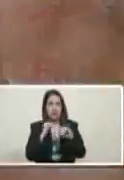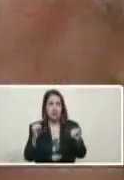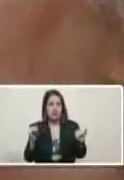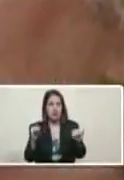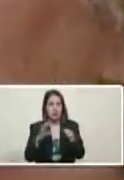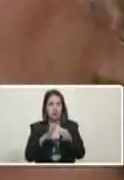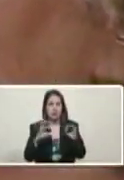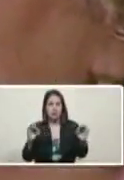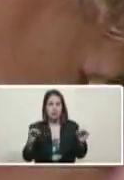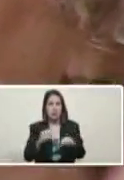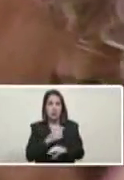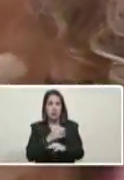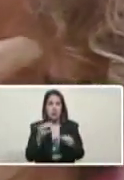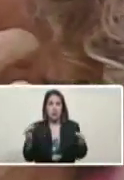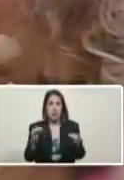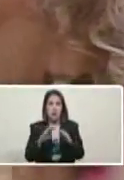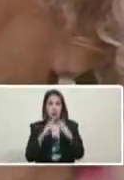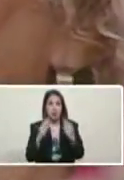de las redes sociales.